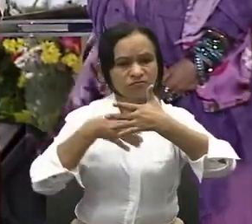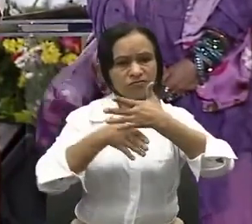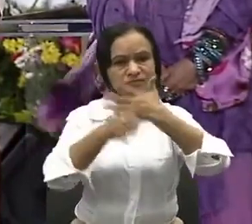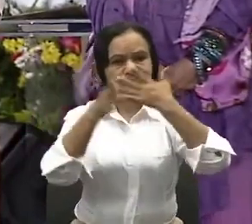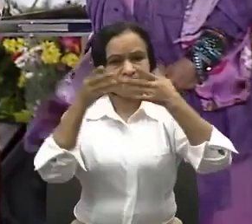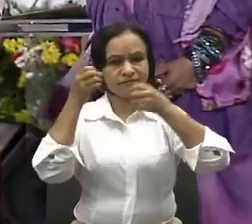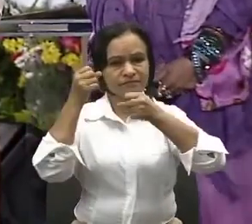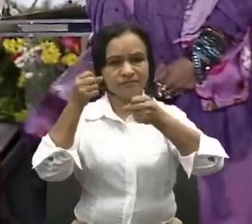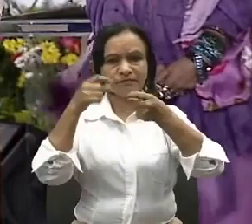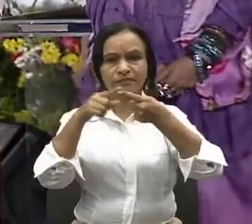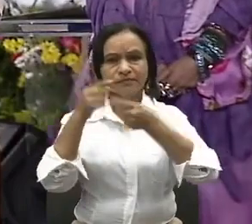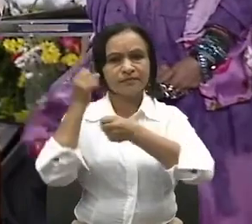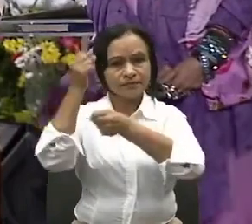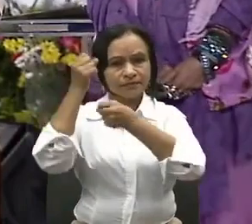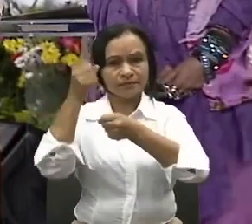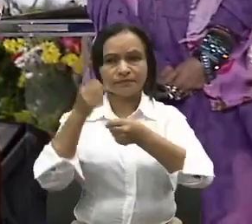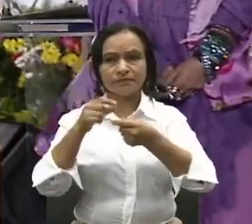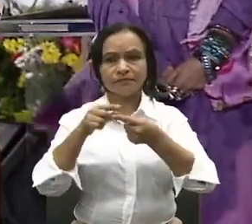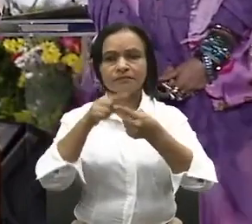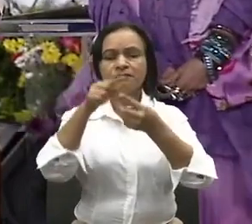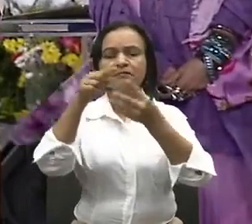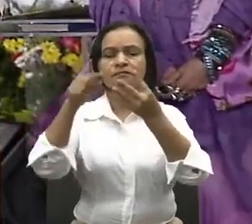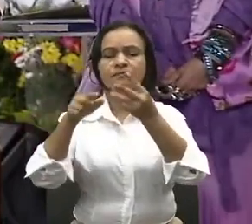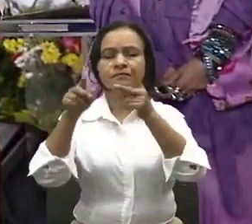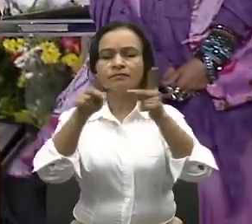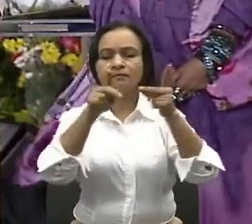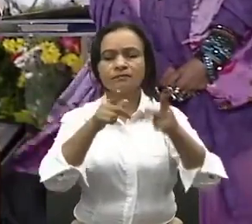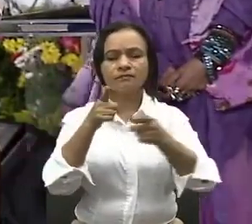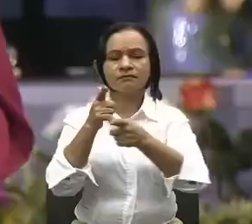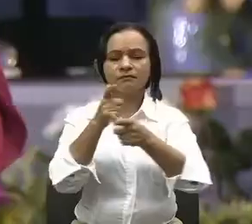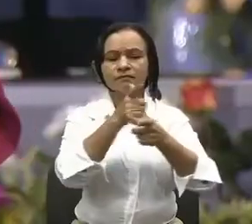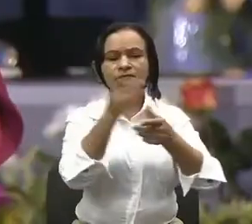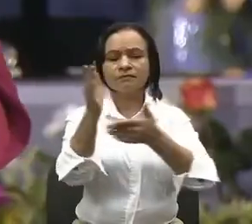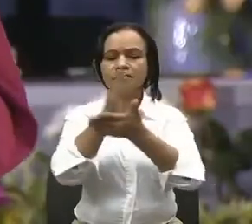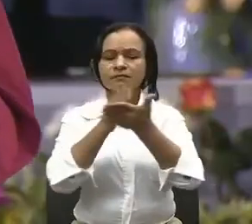Llevaban unas 4 armas.